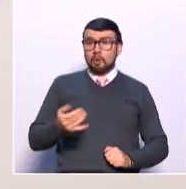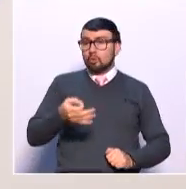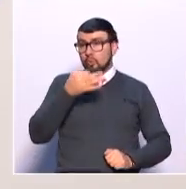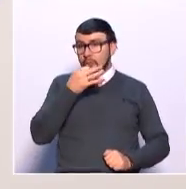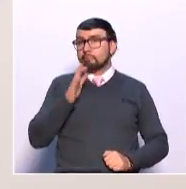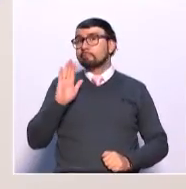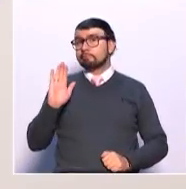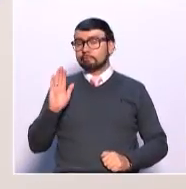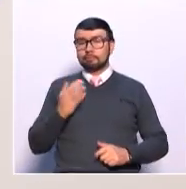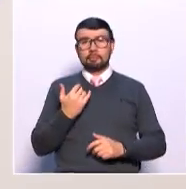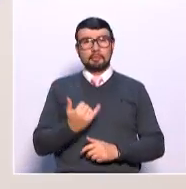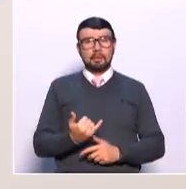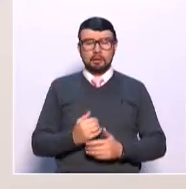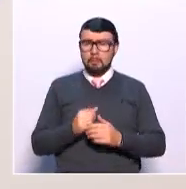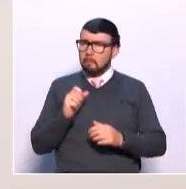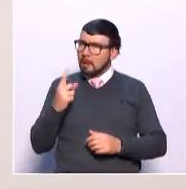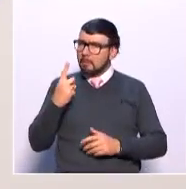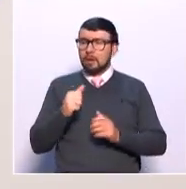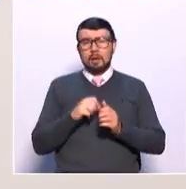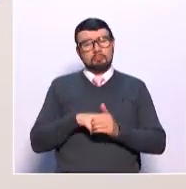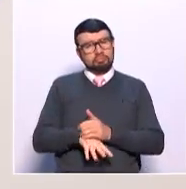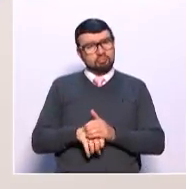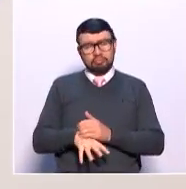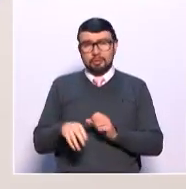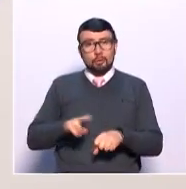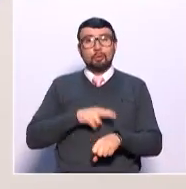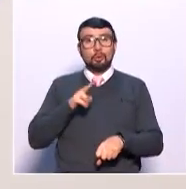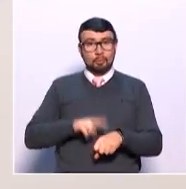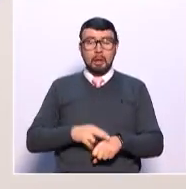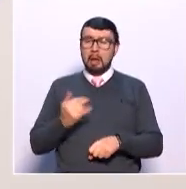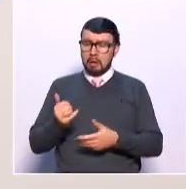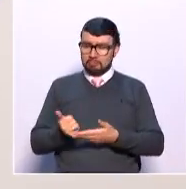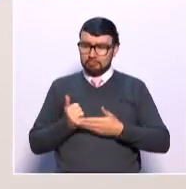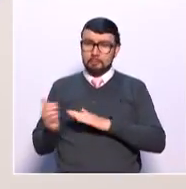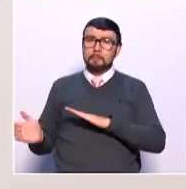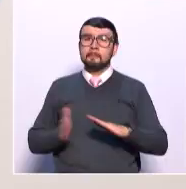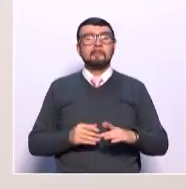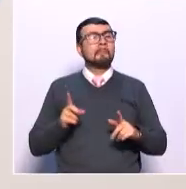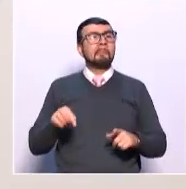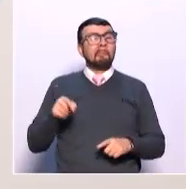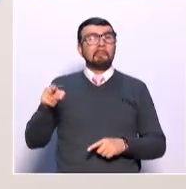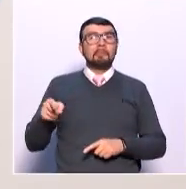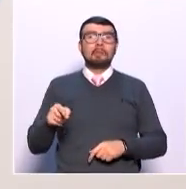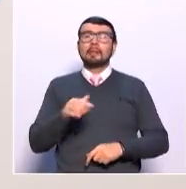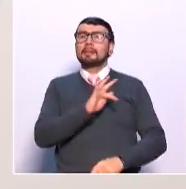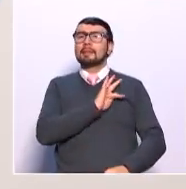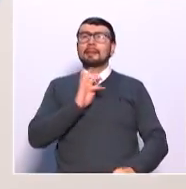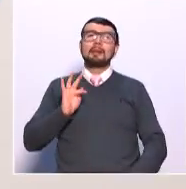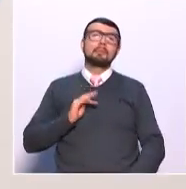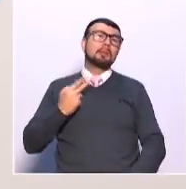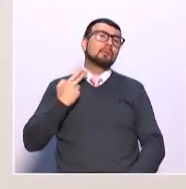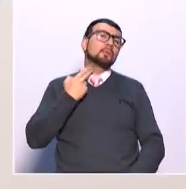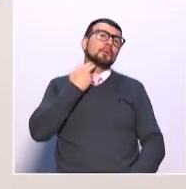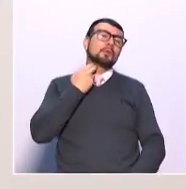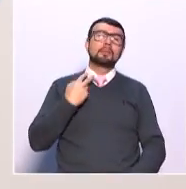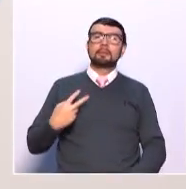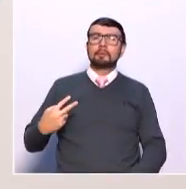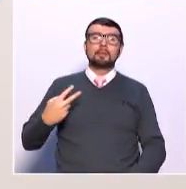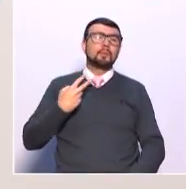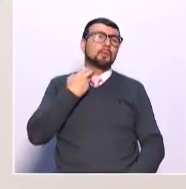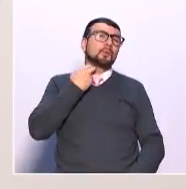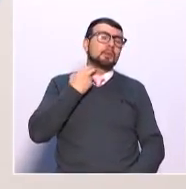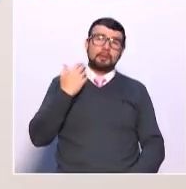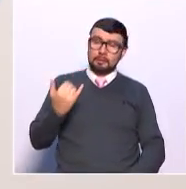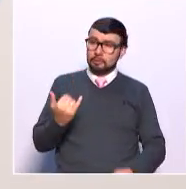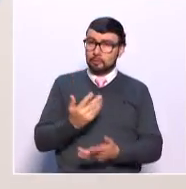nosotros hemos visto que haciendo estímulos con terapia neural que son con unas agujas y unos re polarizantes celulares que